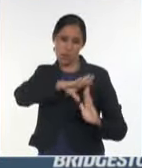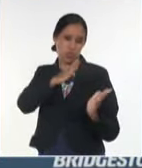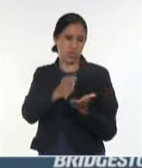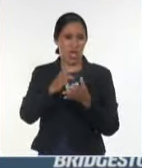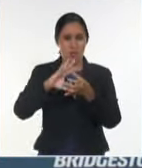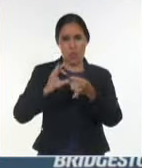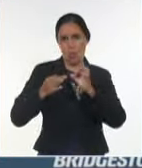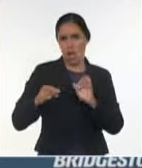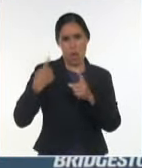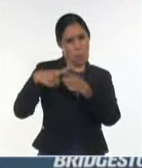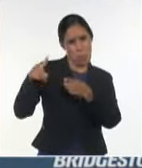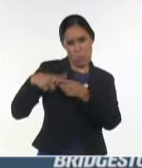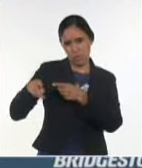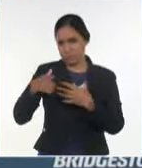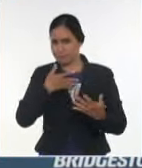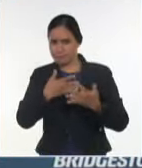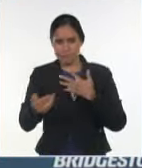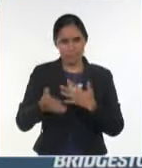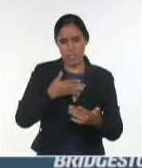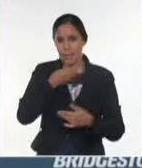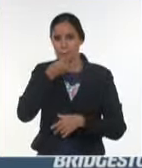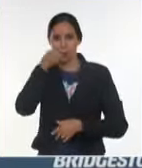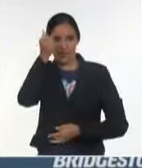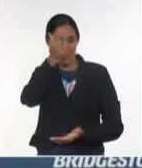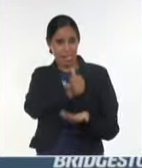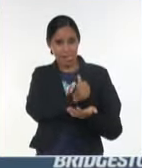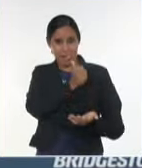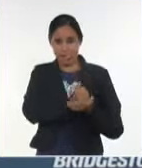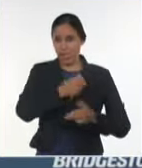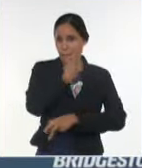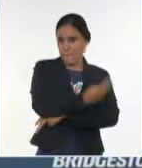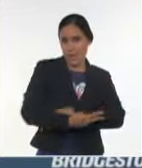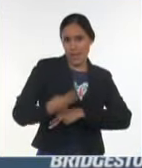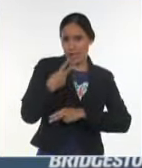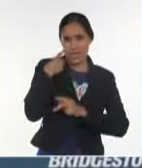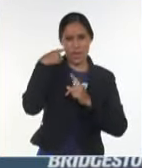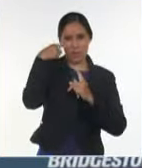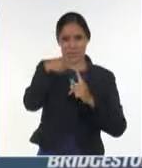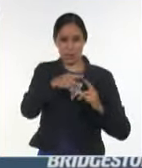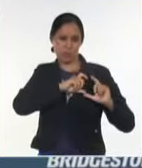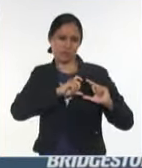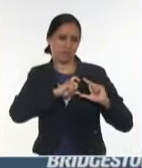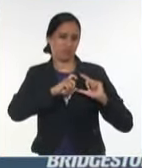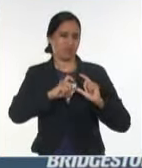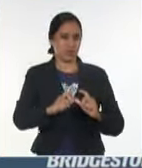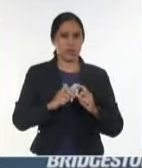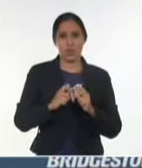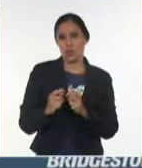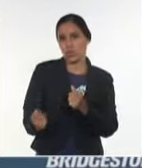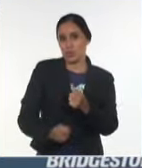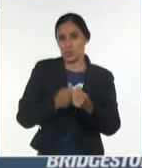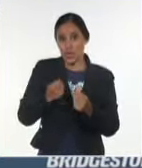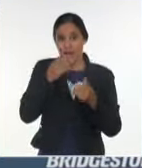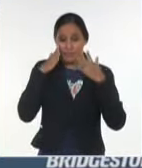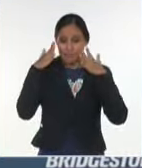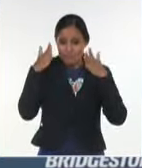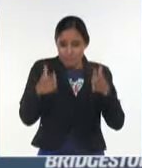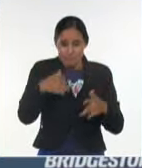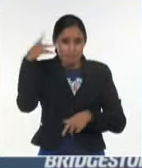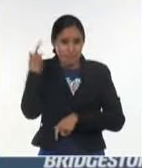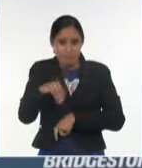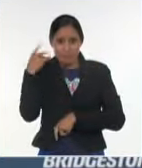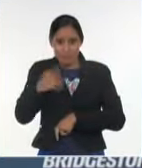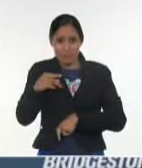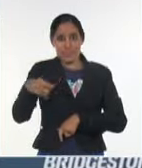cualquier campo de juego, es darlo todo, para que siempre el pueblo cubano esté conforme con lo que hacemos